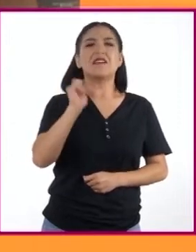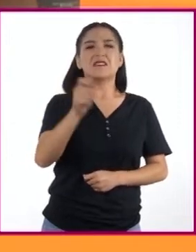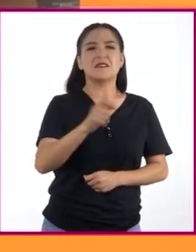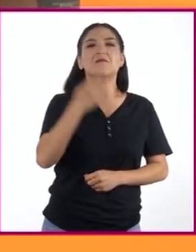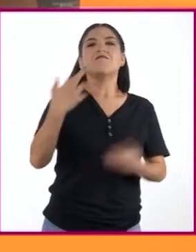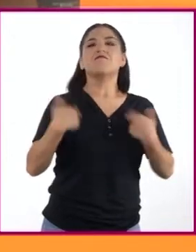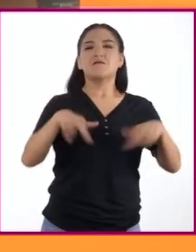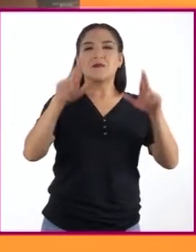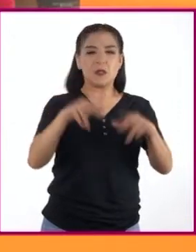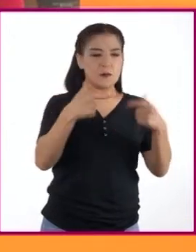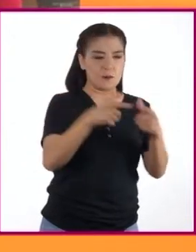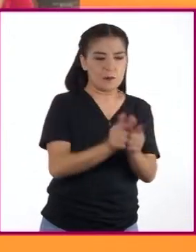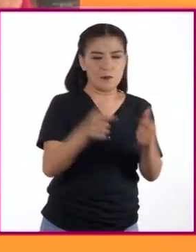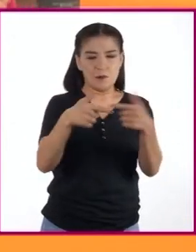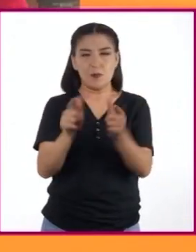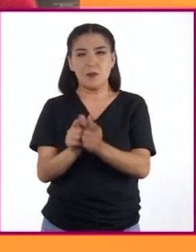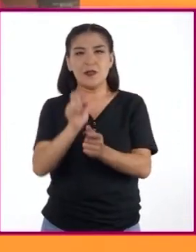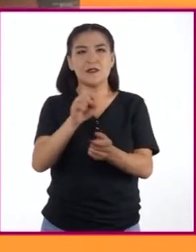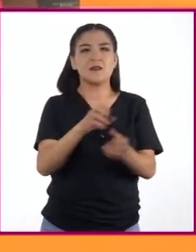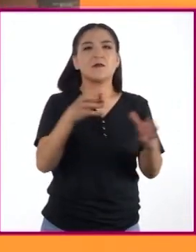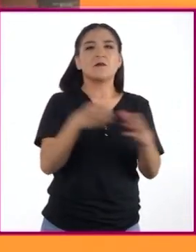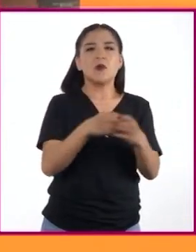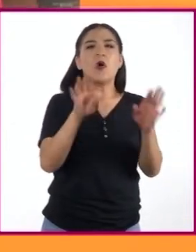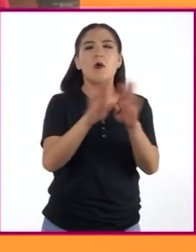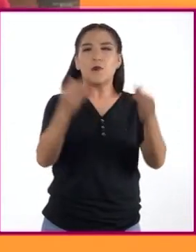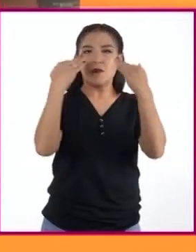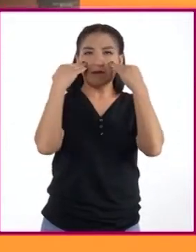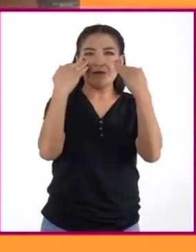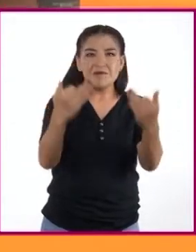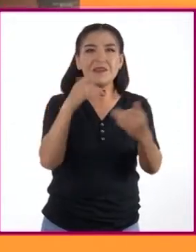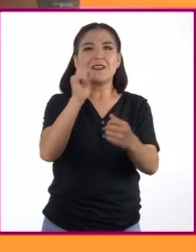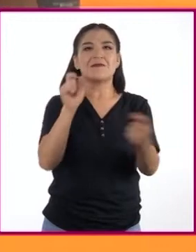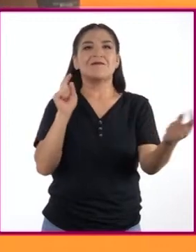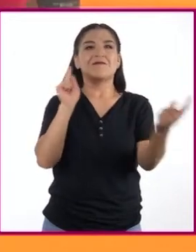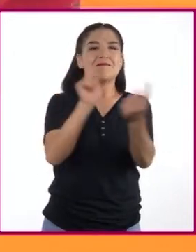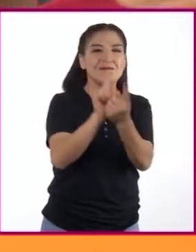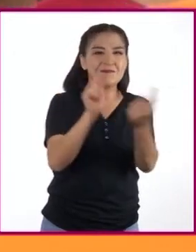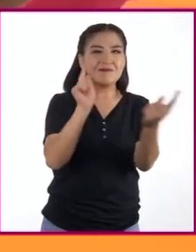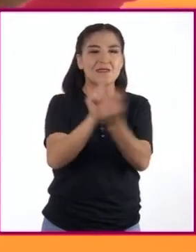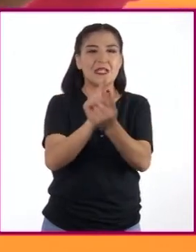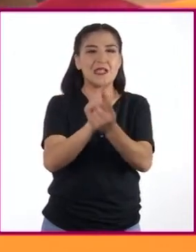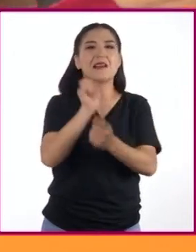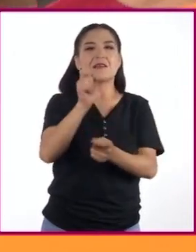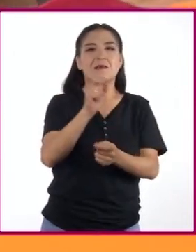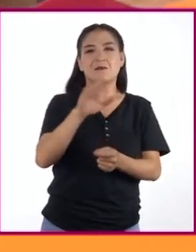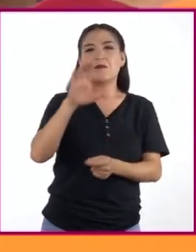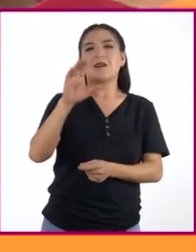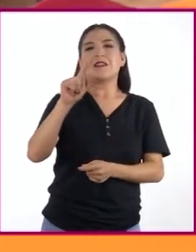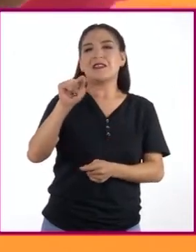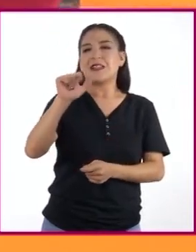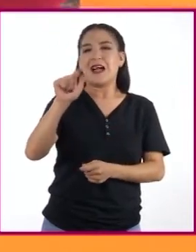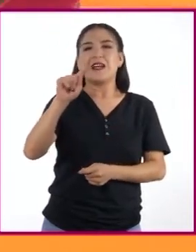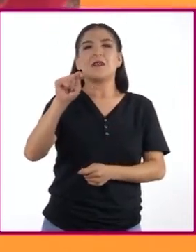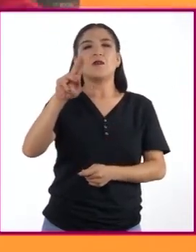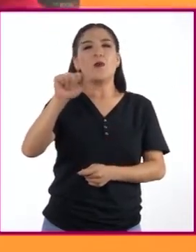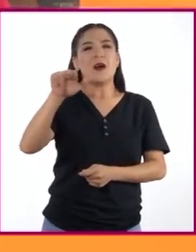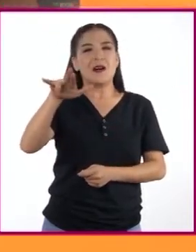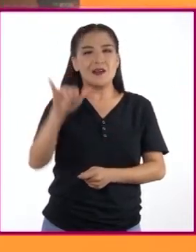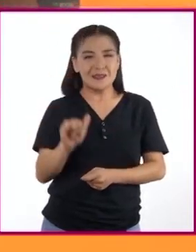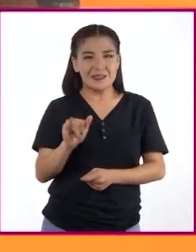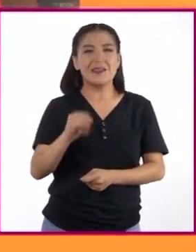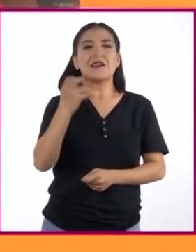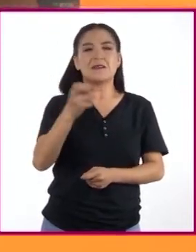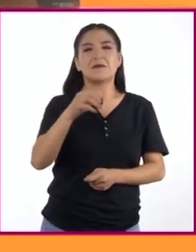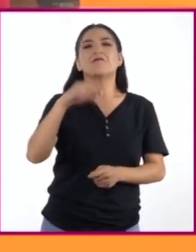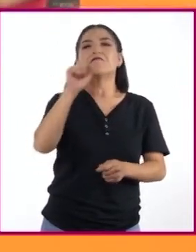los grupos étnicos testigos del encuentro entre Cortés y el Hueytlatoani mexica Moctezuma